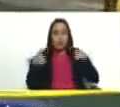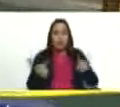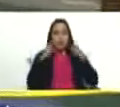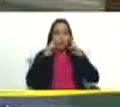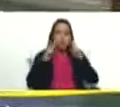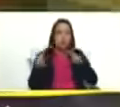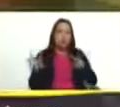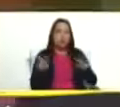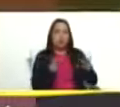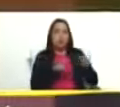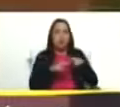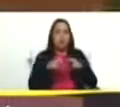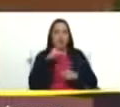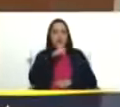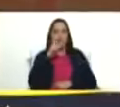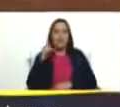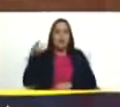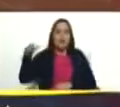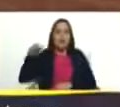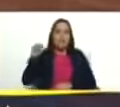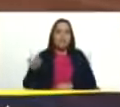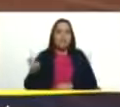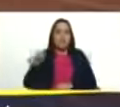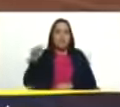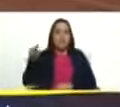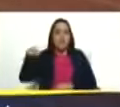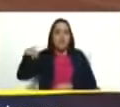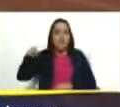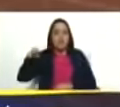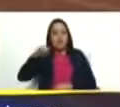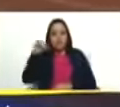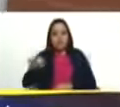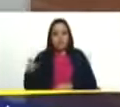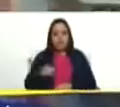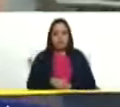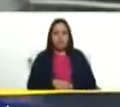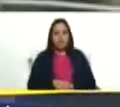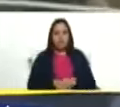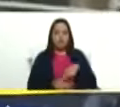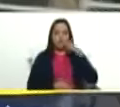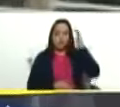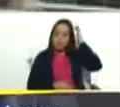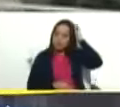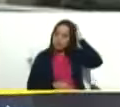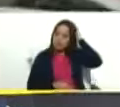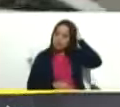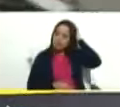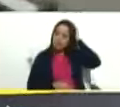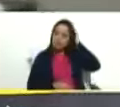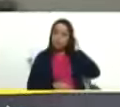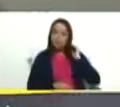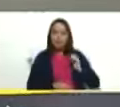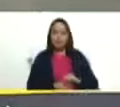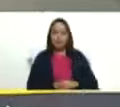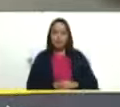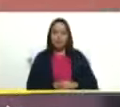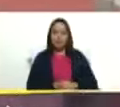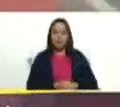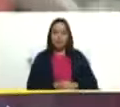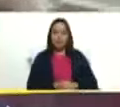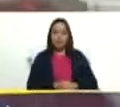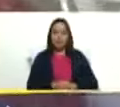Sáenz. ¿Ah? Y habría que decir que precisamente